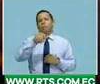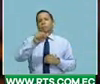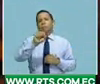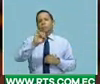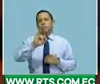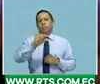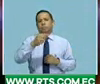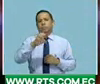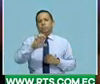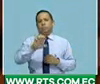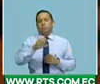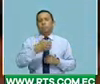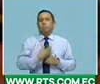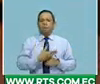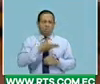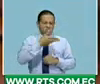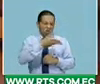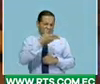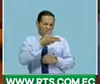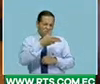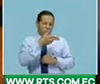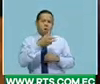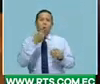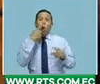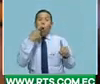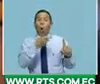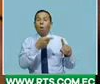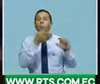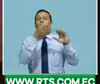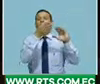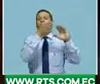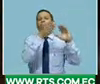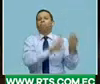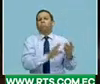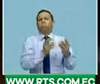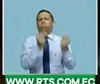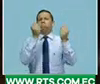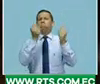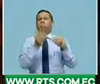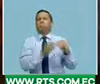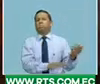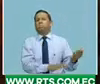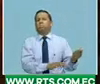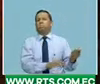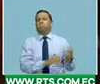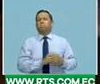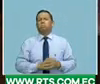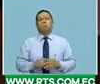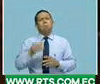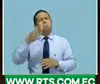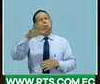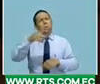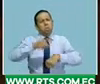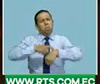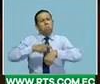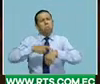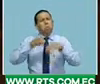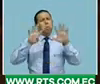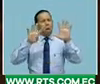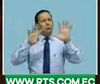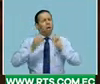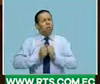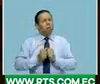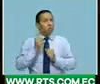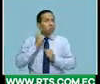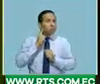Producto de las múltiples heridas, hombre murió casi al instante. Eso fue más o menos como a las 9. Se escucharon como unos